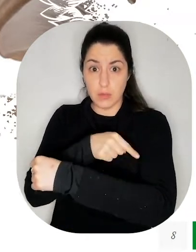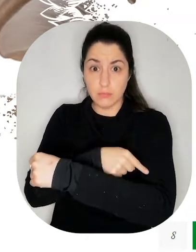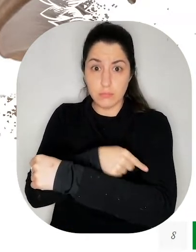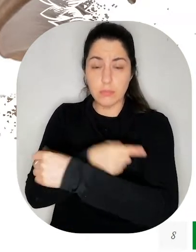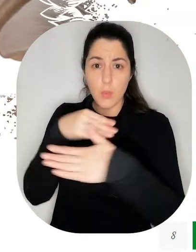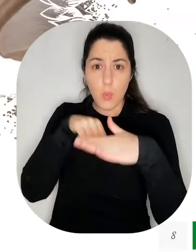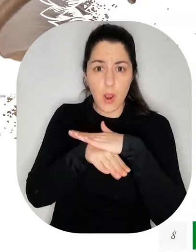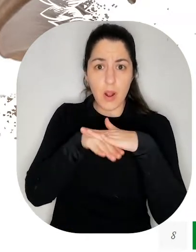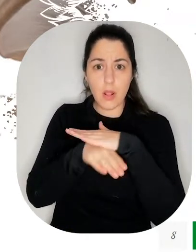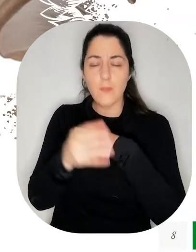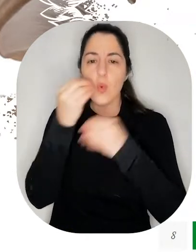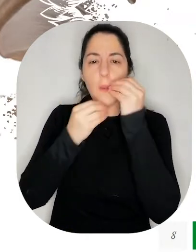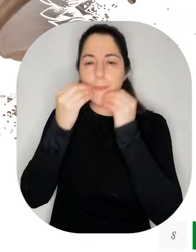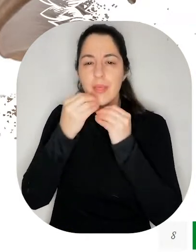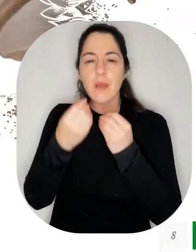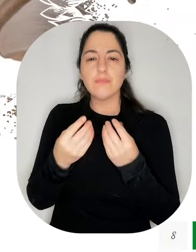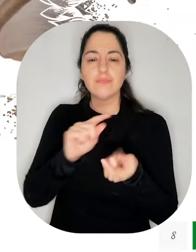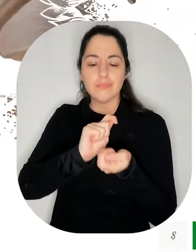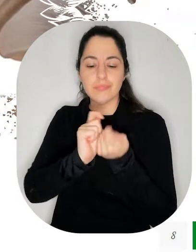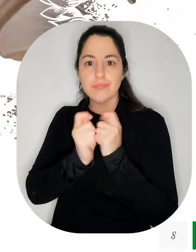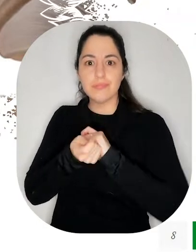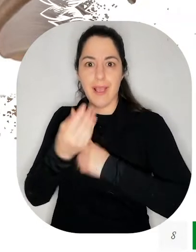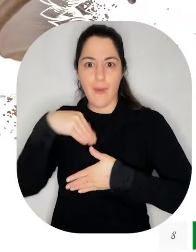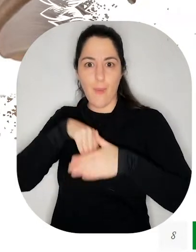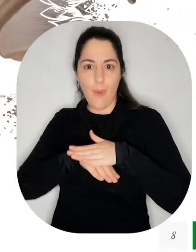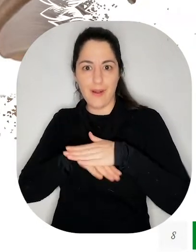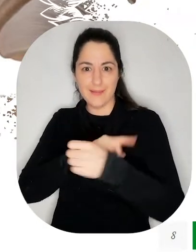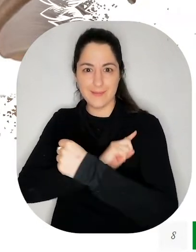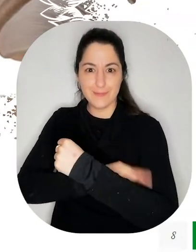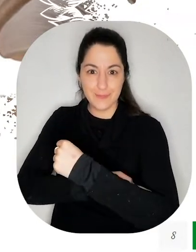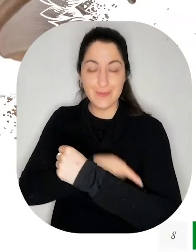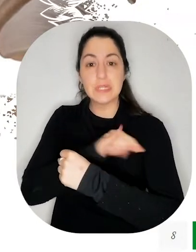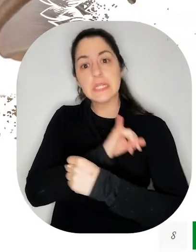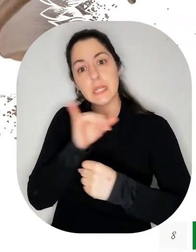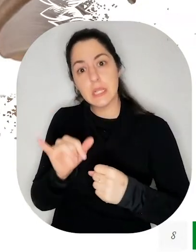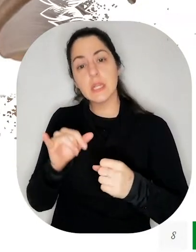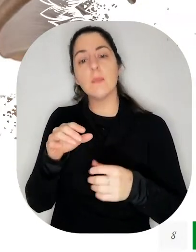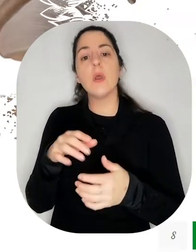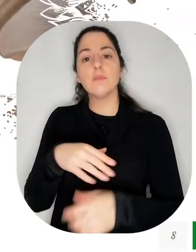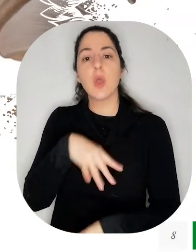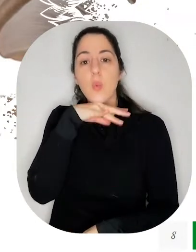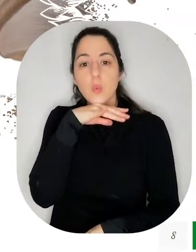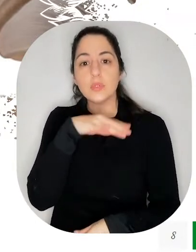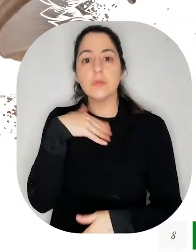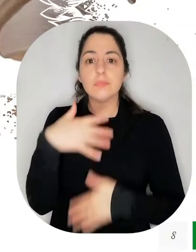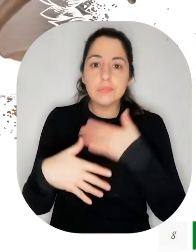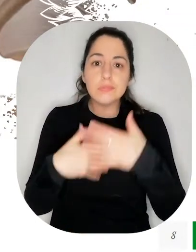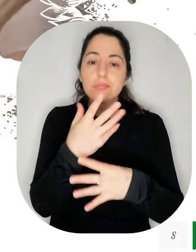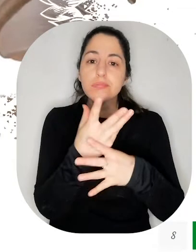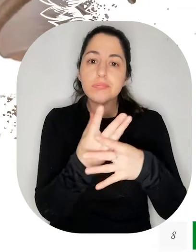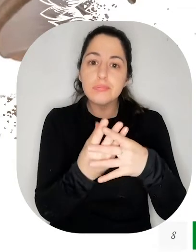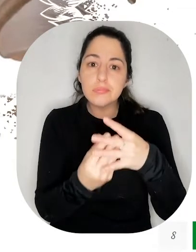obtener energía. Obtenemos energía de los alimentos, la transformamos en una molécula que guarda la energía, después ocupamos esta